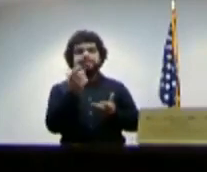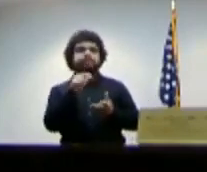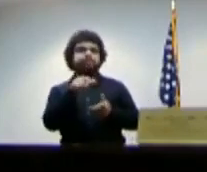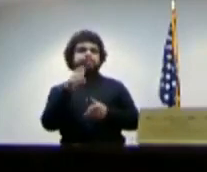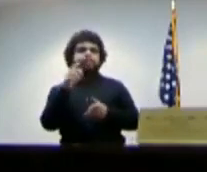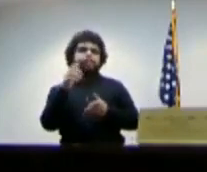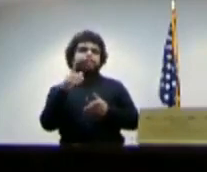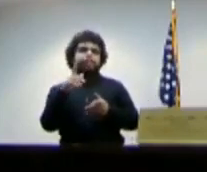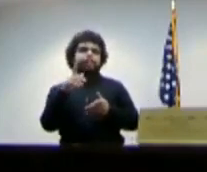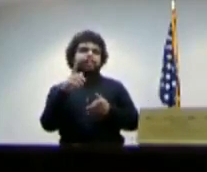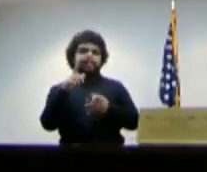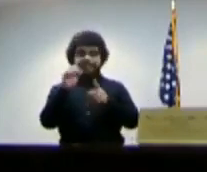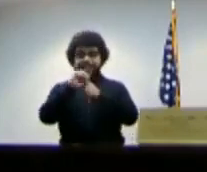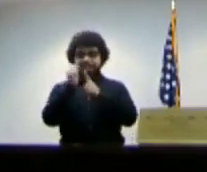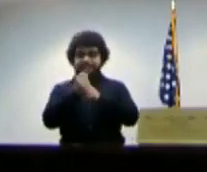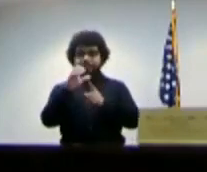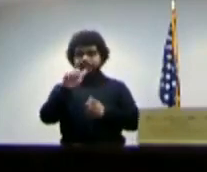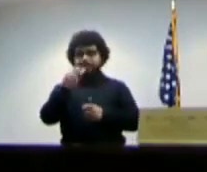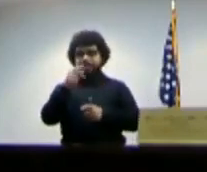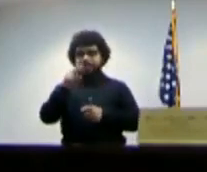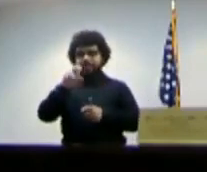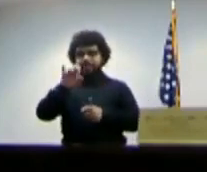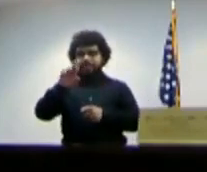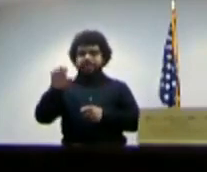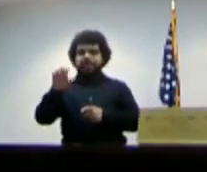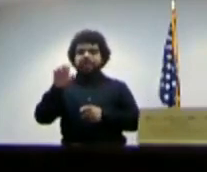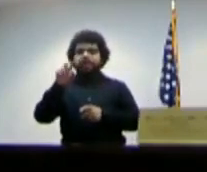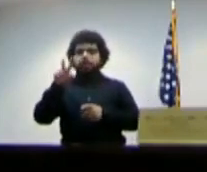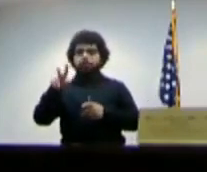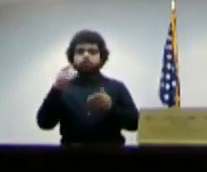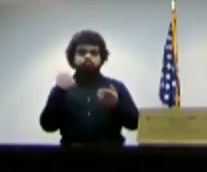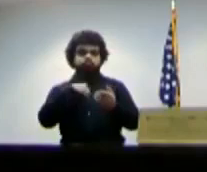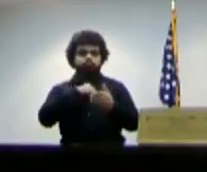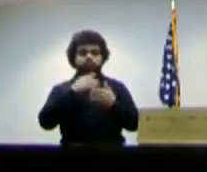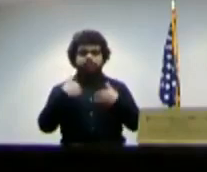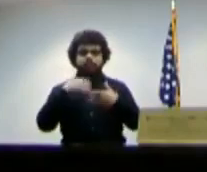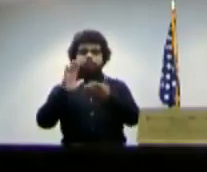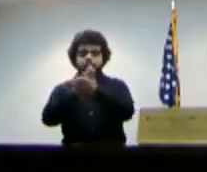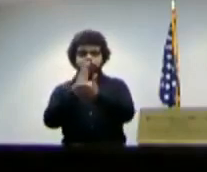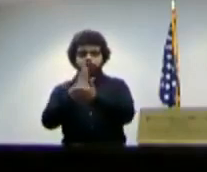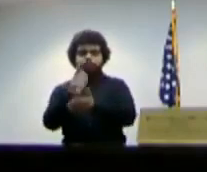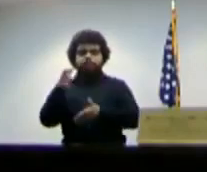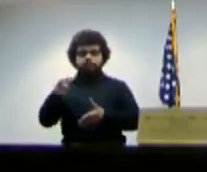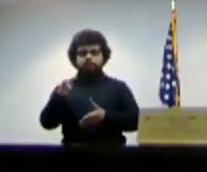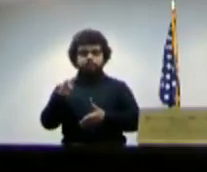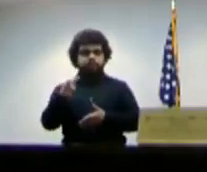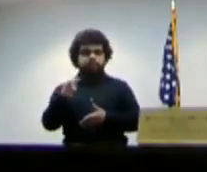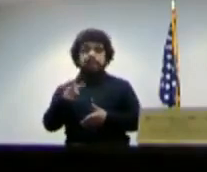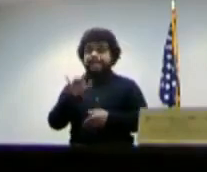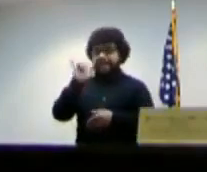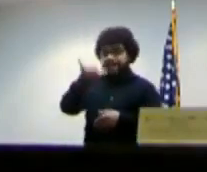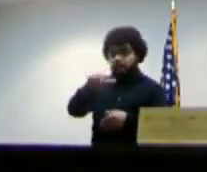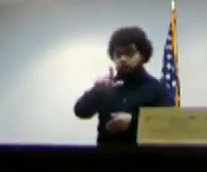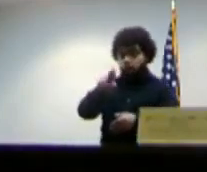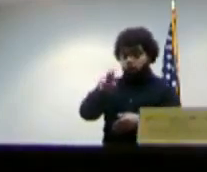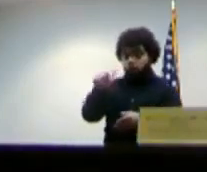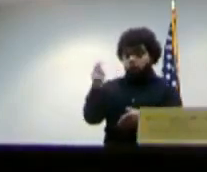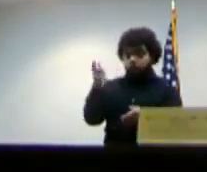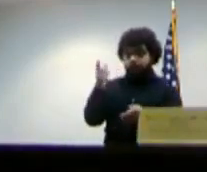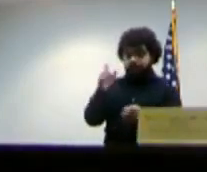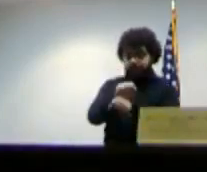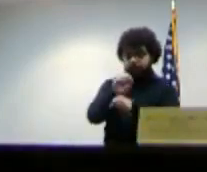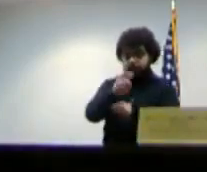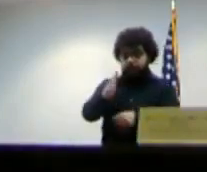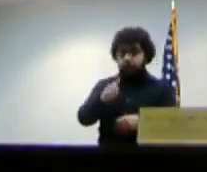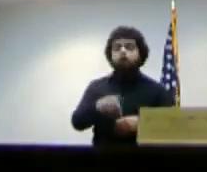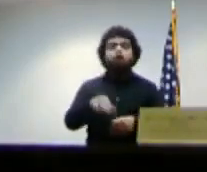hay unos documentos técnicos que se preparan para las vías libres de los trabajos. Y ellos hicieron trabajo allí. Y ellos hicieron trabajo y allí. Hay unos documentos. Y